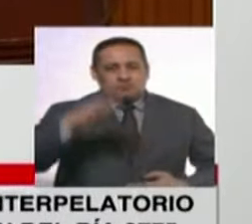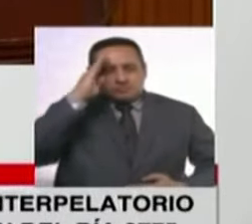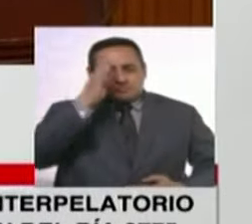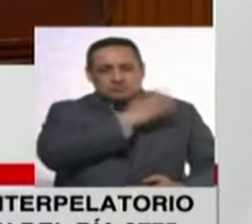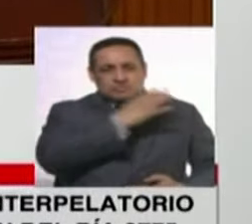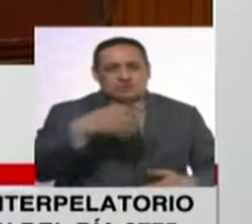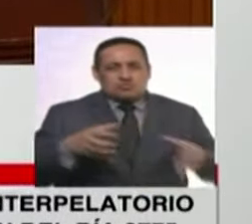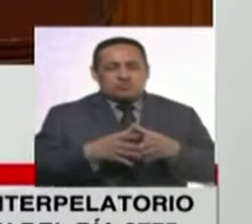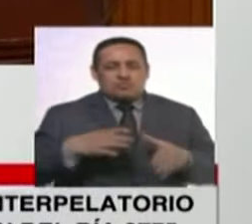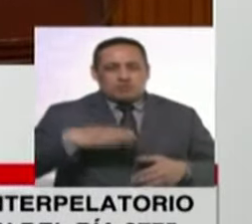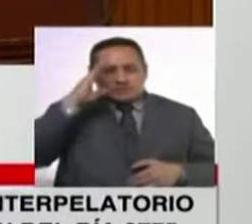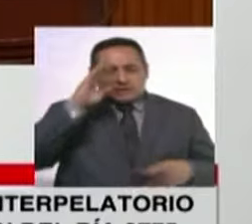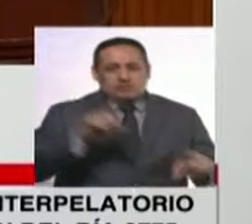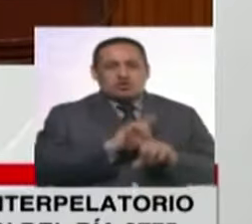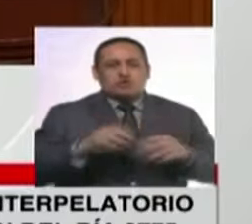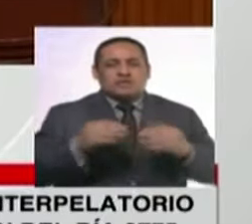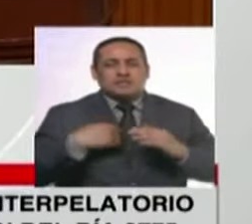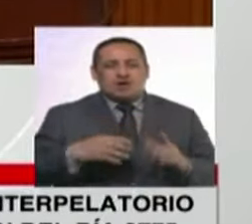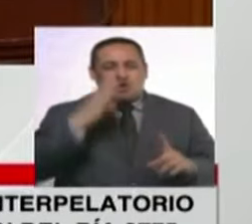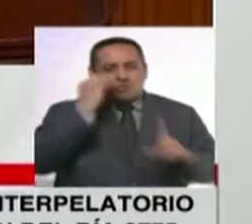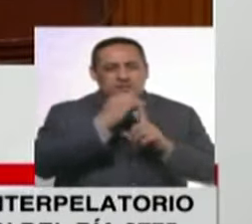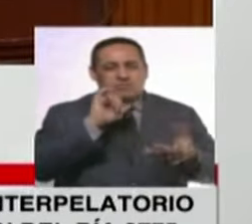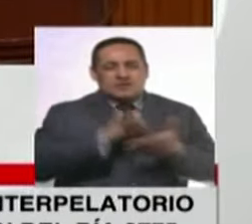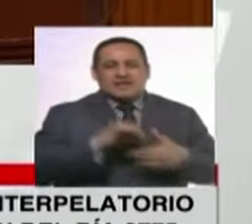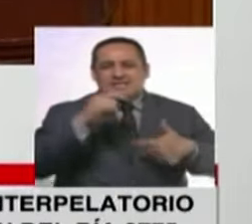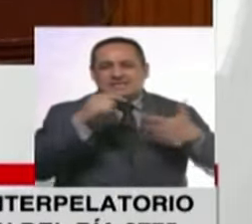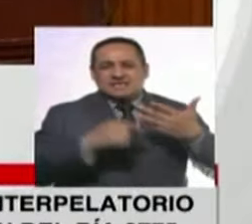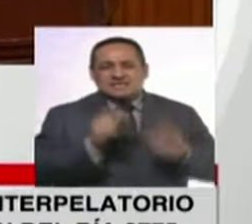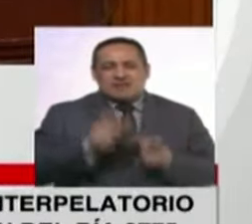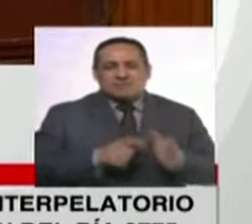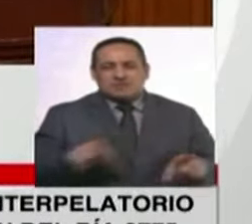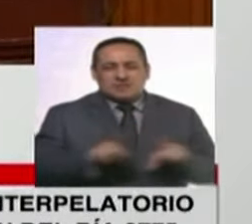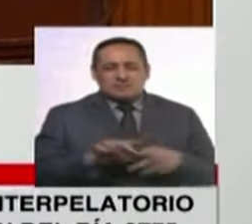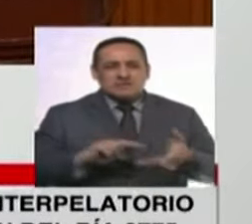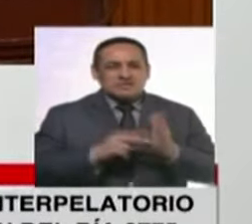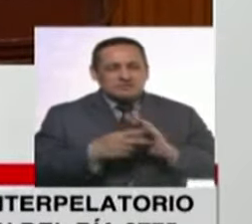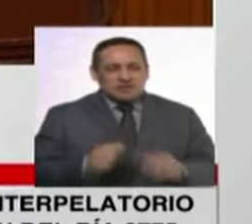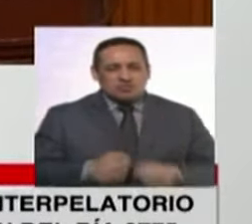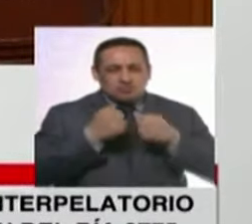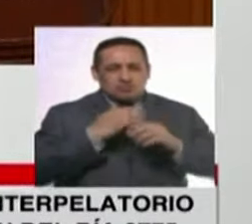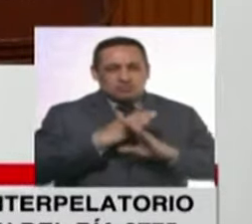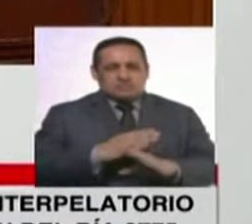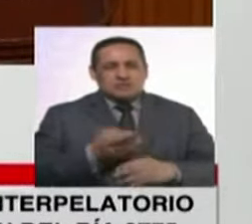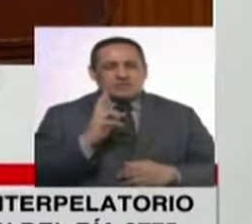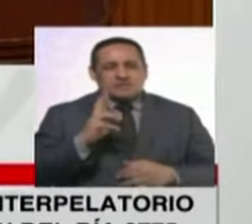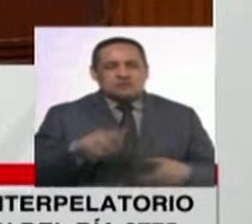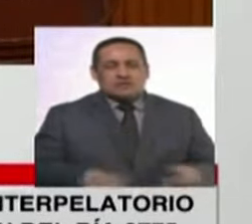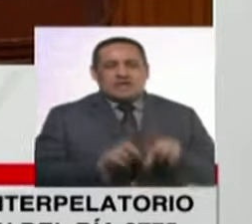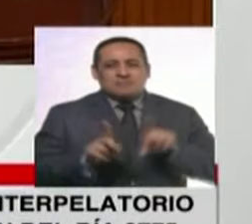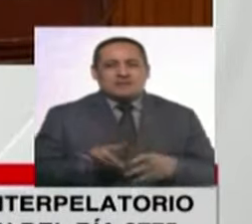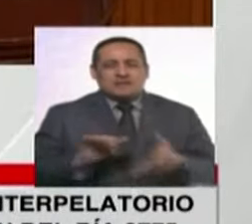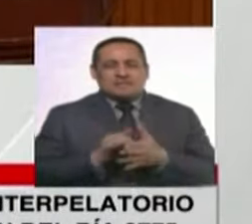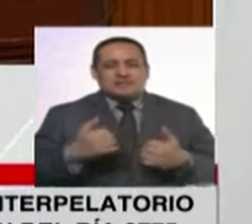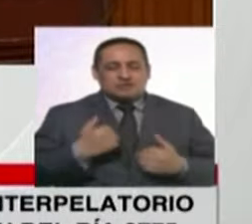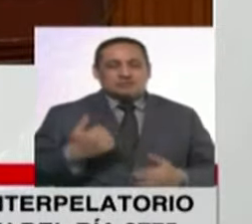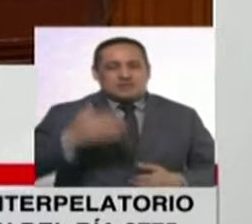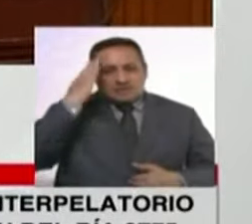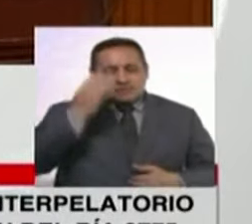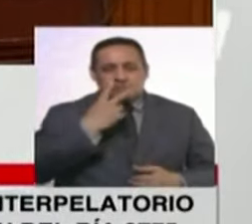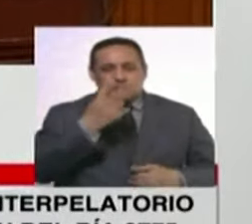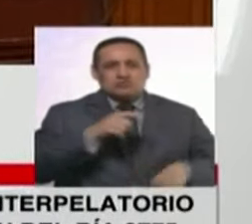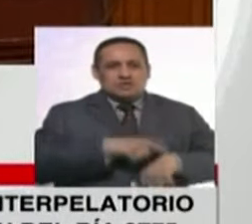general de la policía no alcanzó los objetivos que requiere la población en cuanto a la lucha contra la inseguridad ciudadana teniendo en cuenta